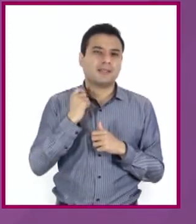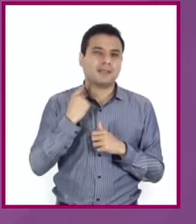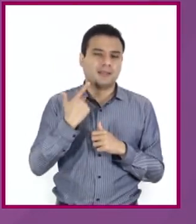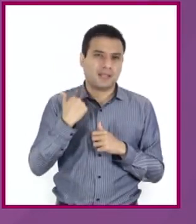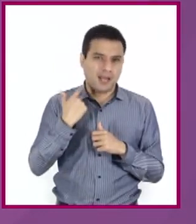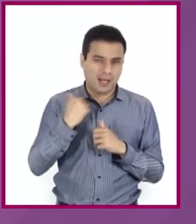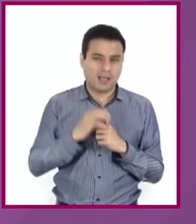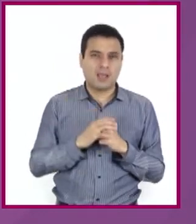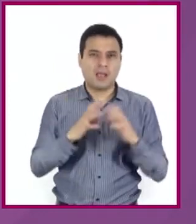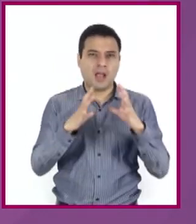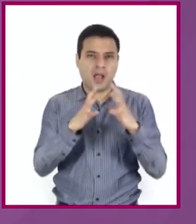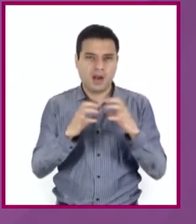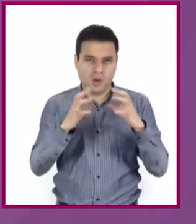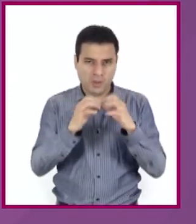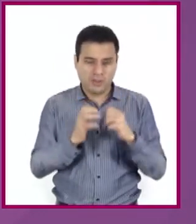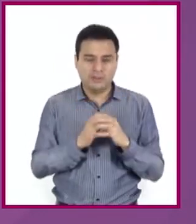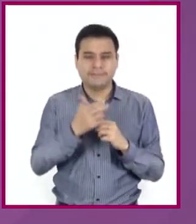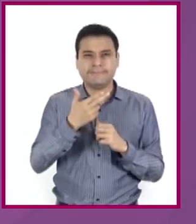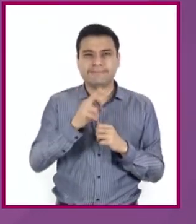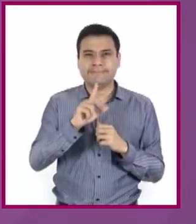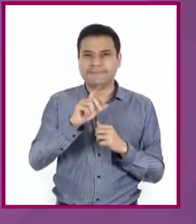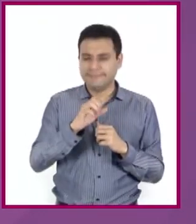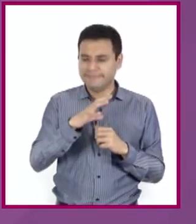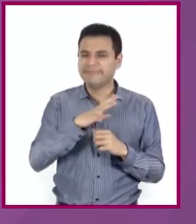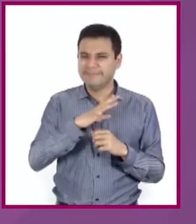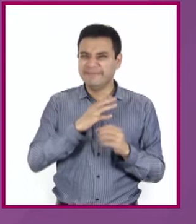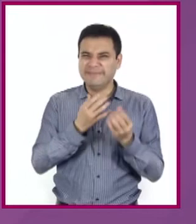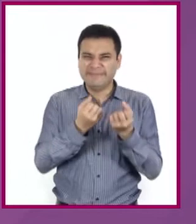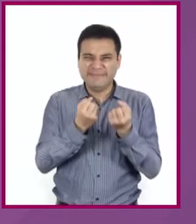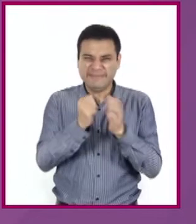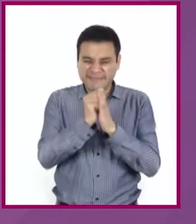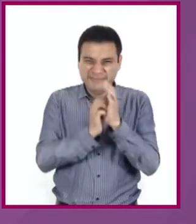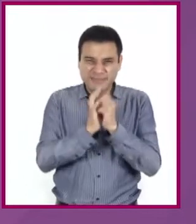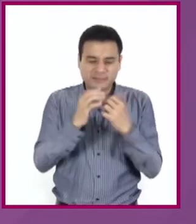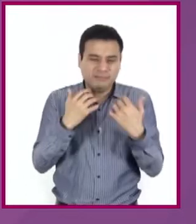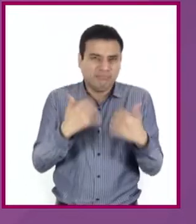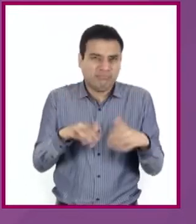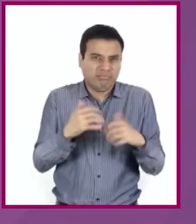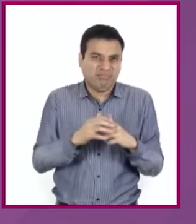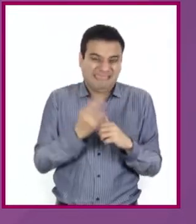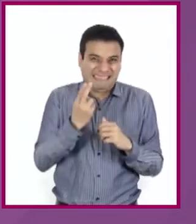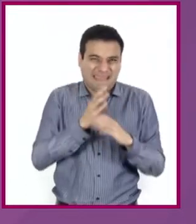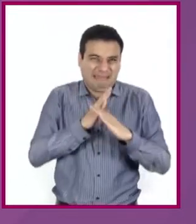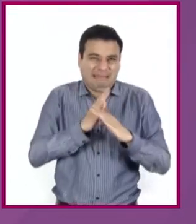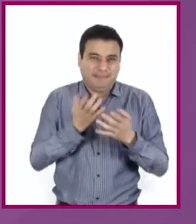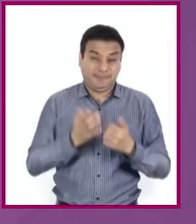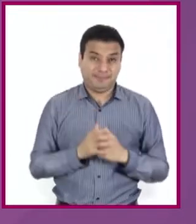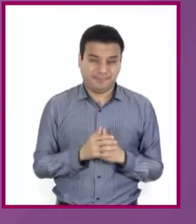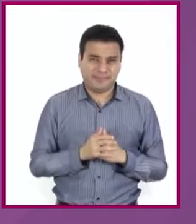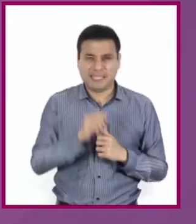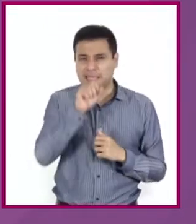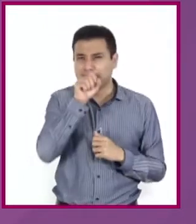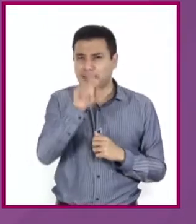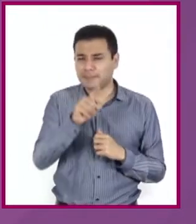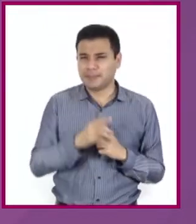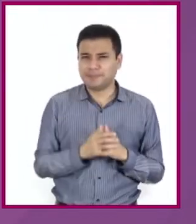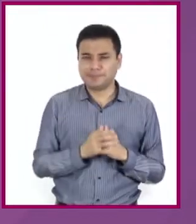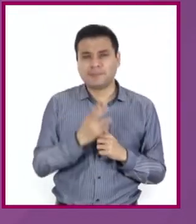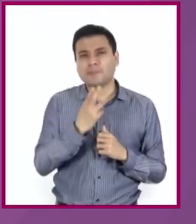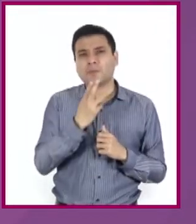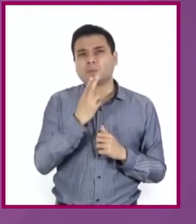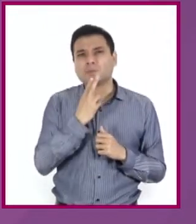algodón, y uno de hule, ¿sí? Entonces esos son los que se utilizan para poder trabajar, aparte de